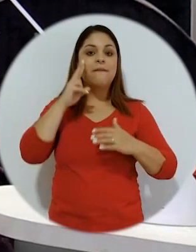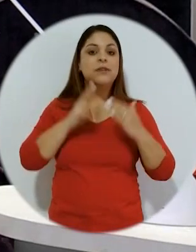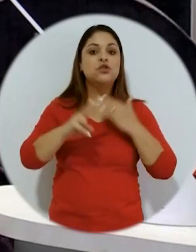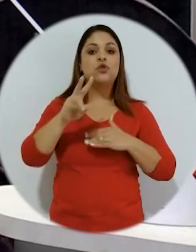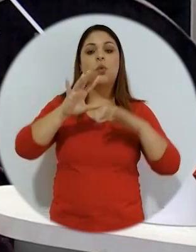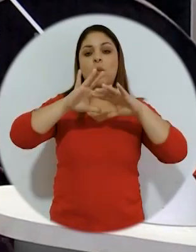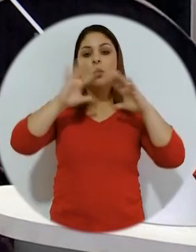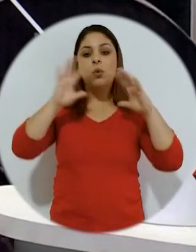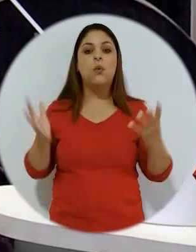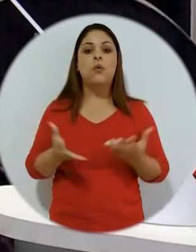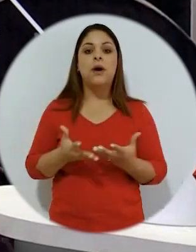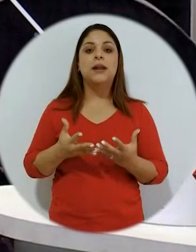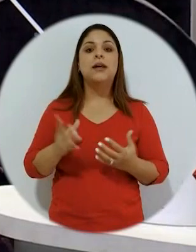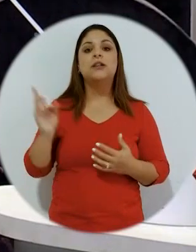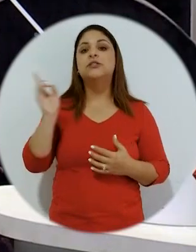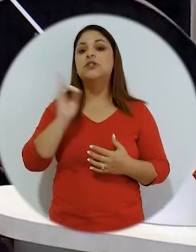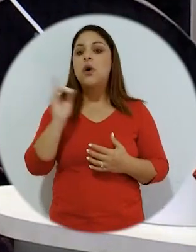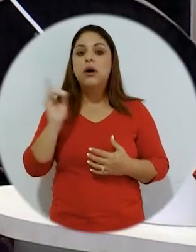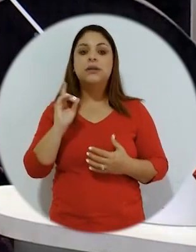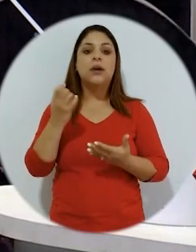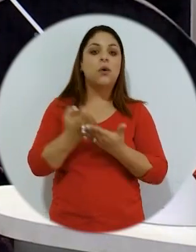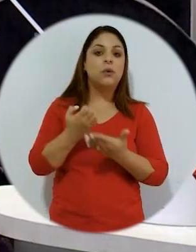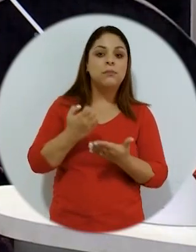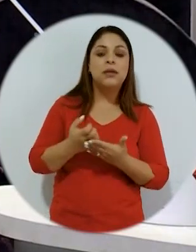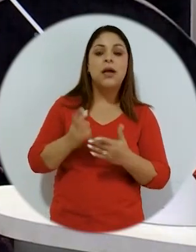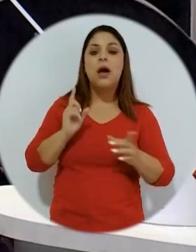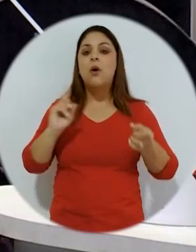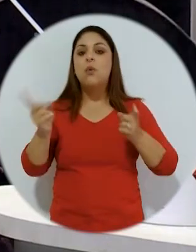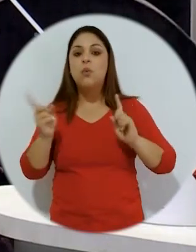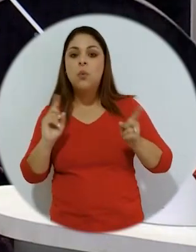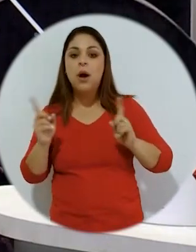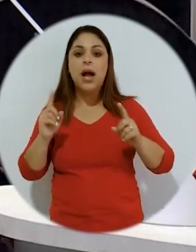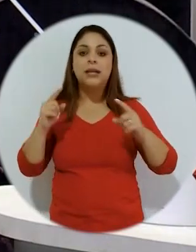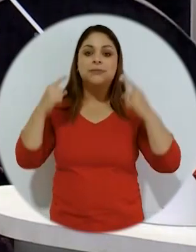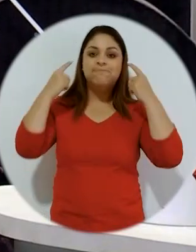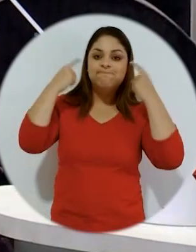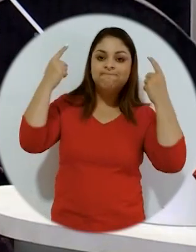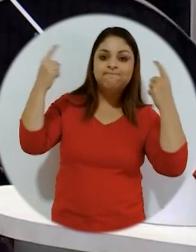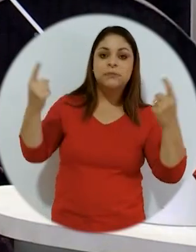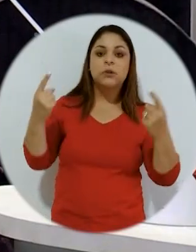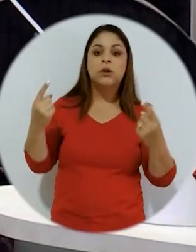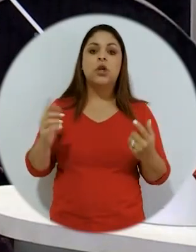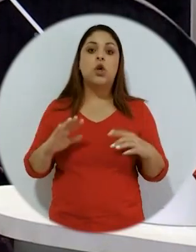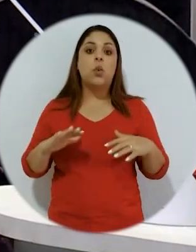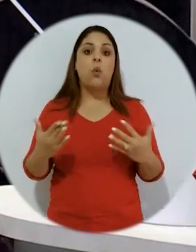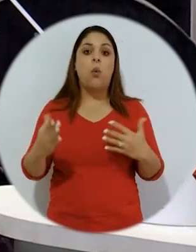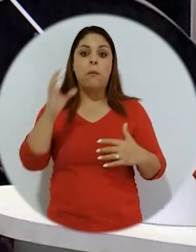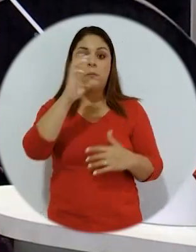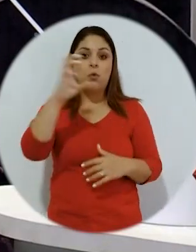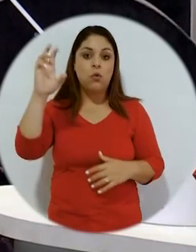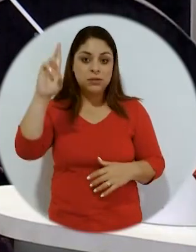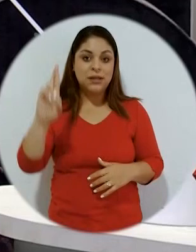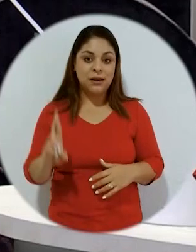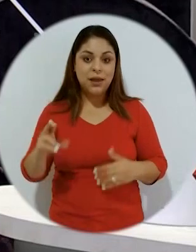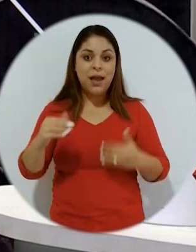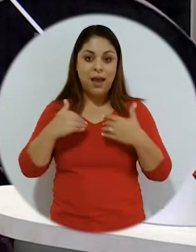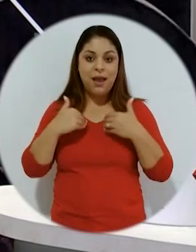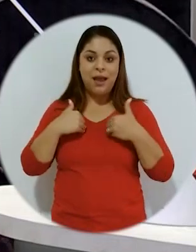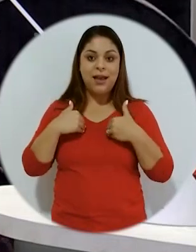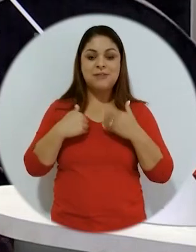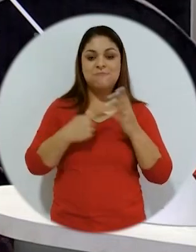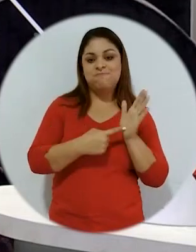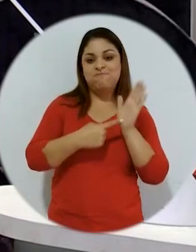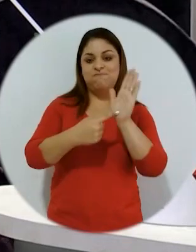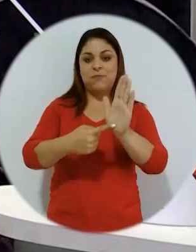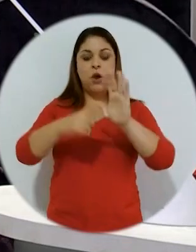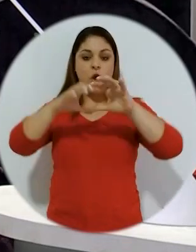va a dar una visión global, o sea, globalmente hacia dónde va la economía, cuáles son las tendencias y cómo Costa Rica se enmarca en